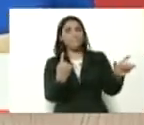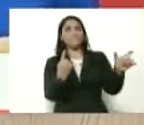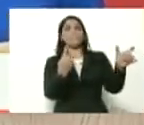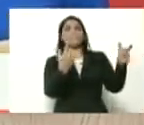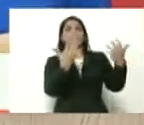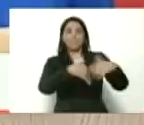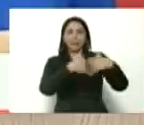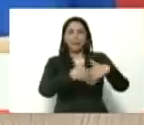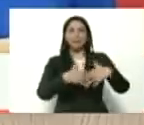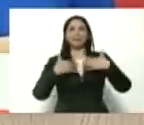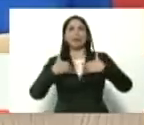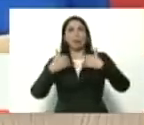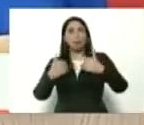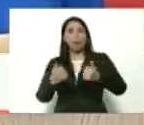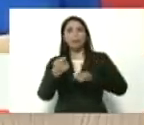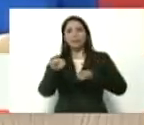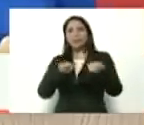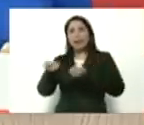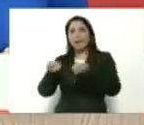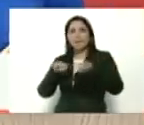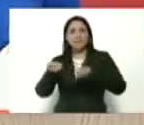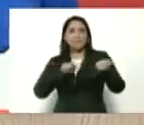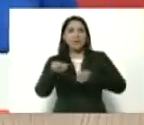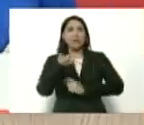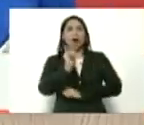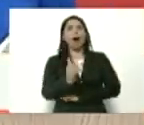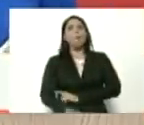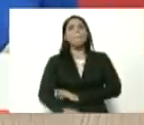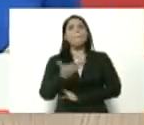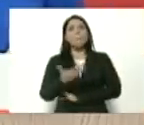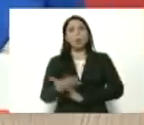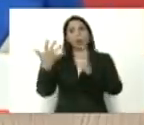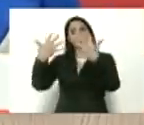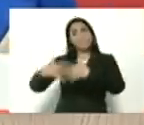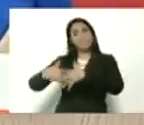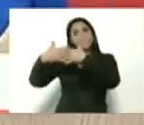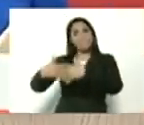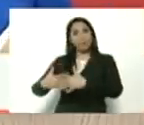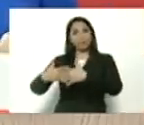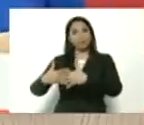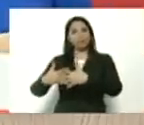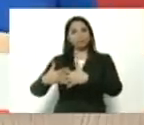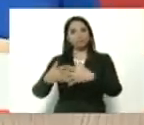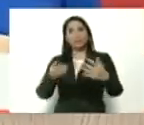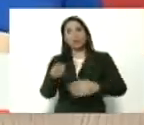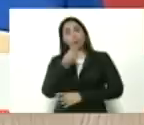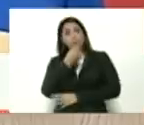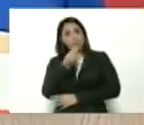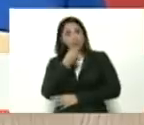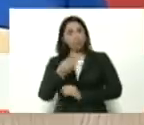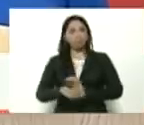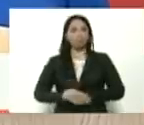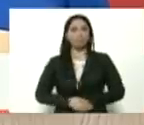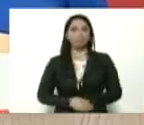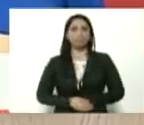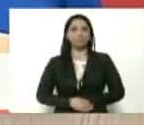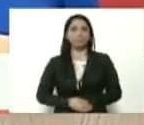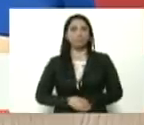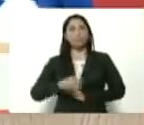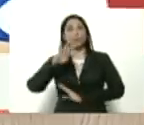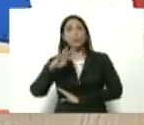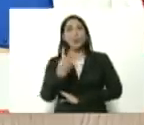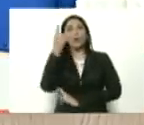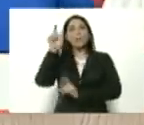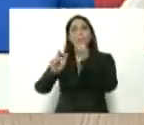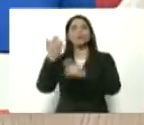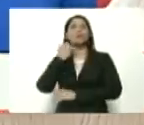seguridad que presta servicio en una importante empresa de alimentos. El cuarto